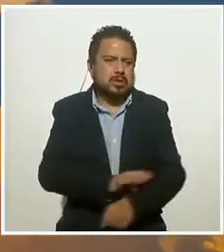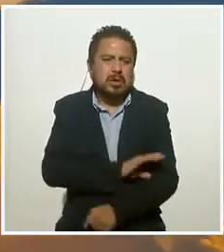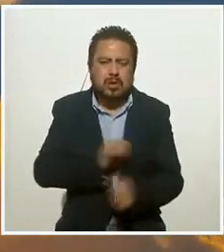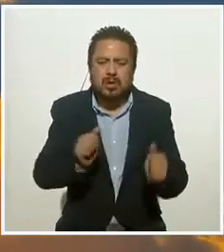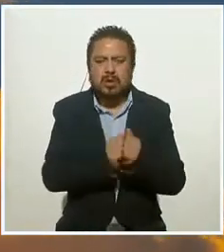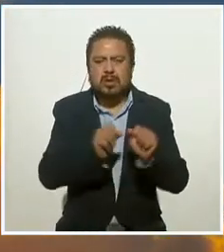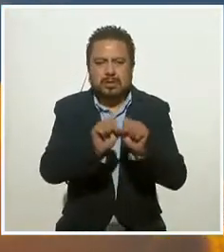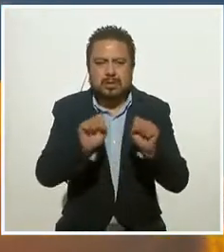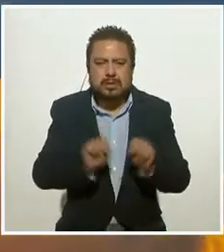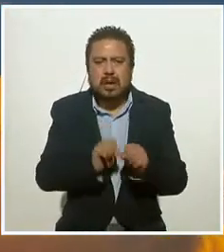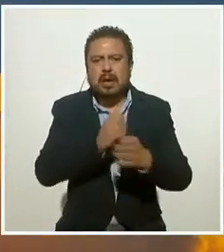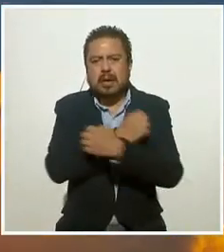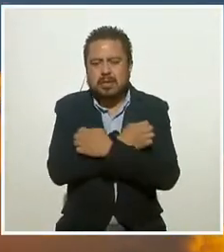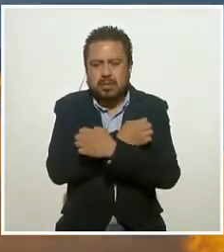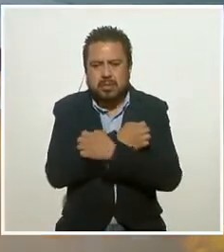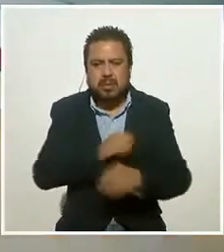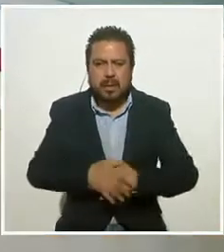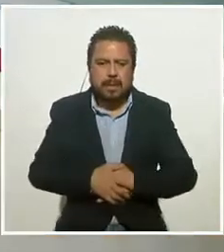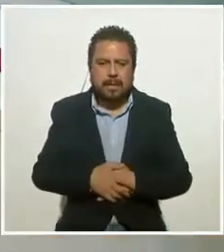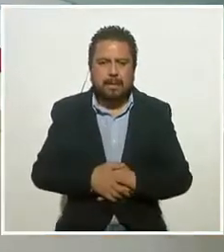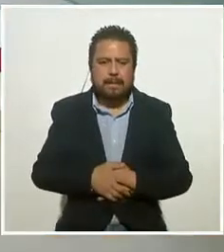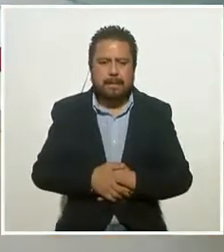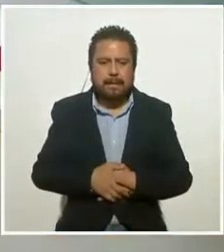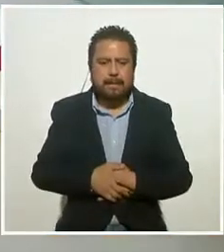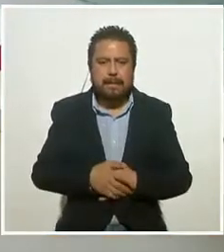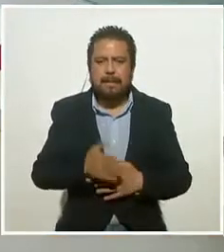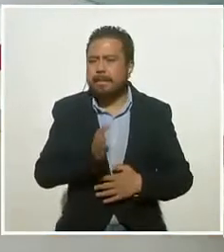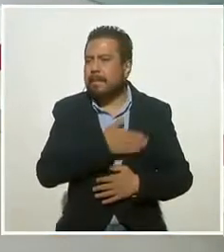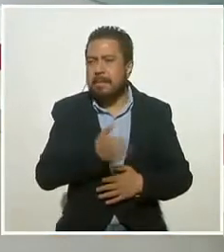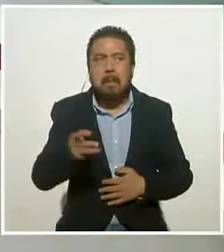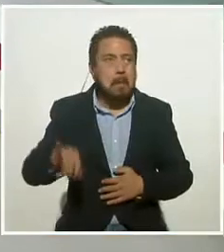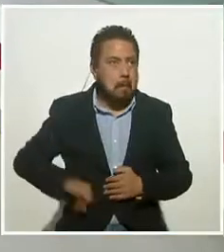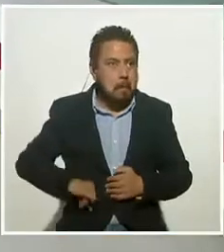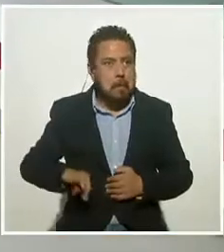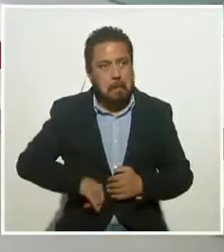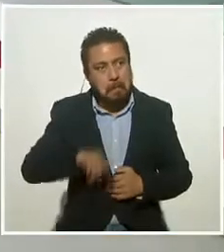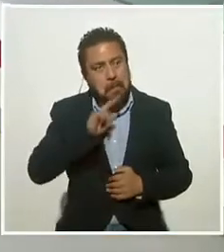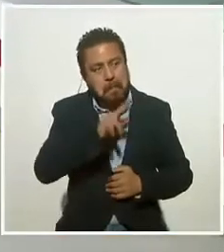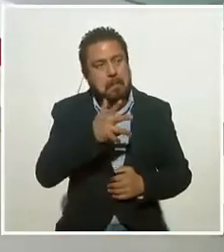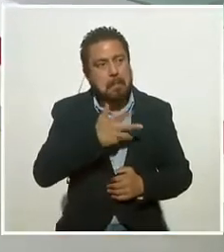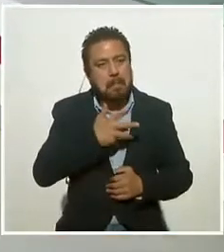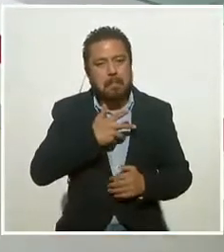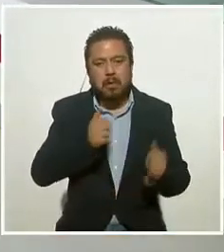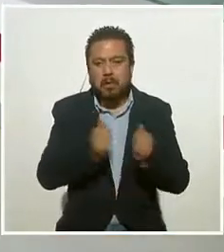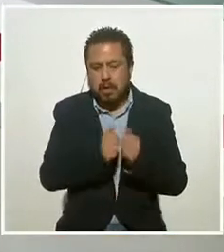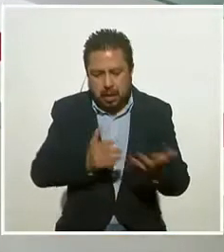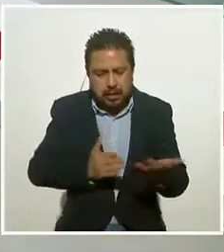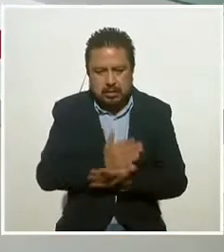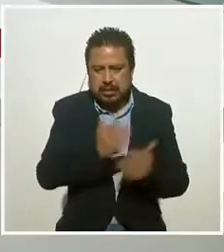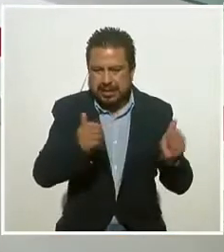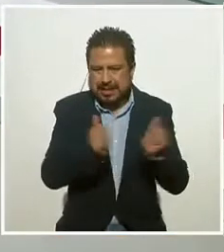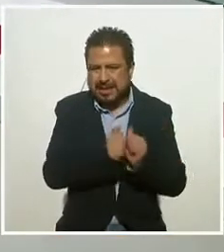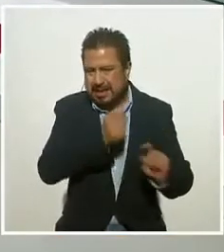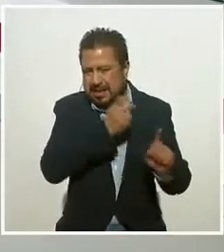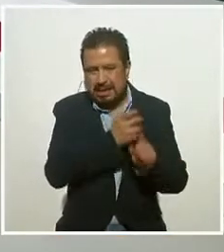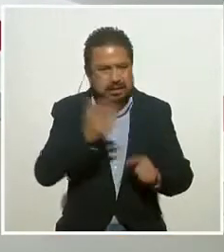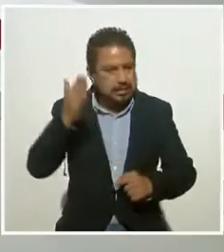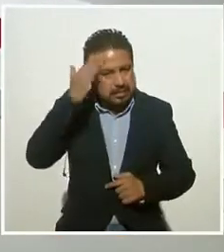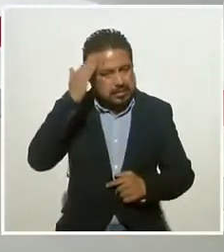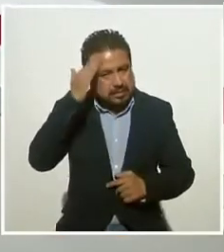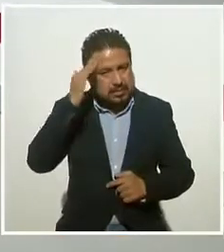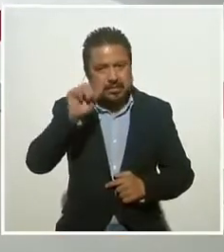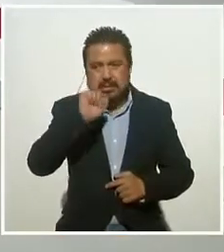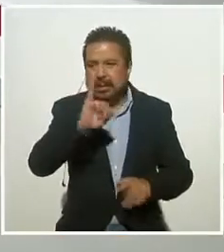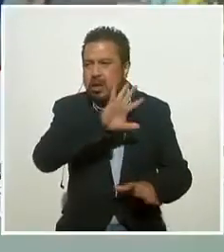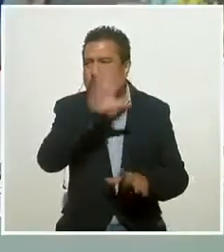los sistemas educativos. Pues bueno, es interesante también tener como acceso a estos títulos y por supuesto a